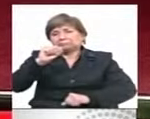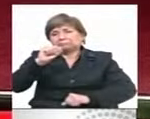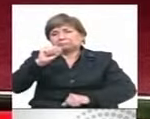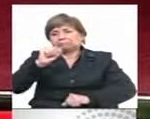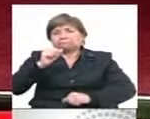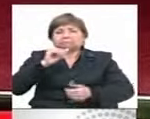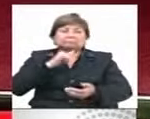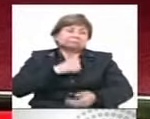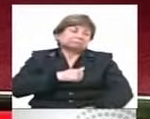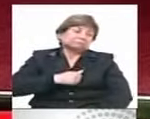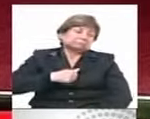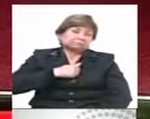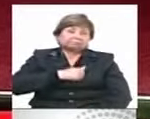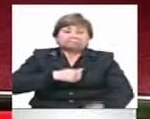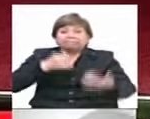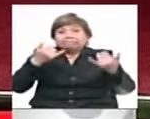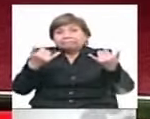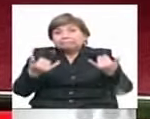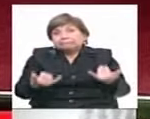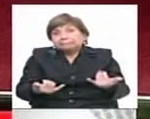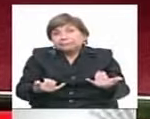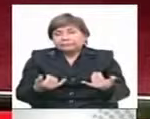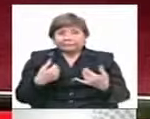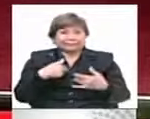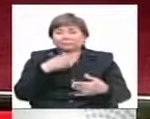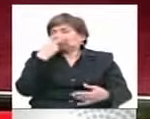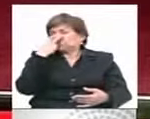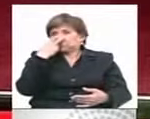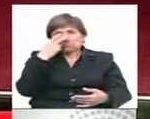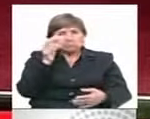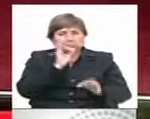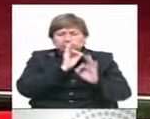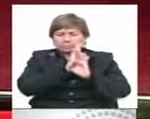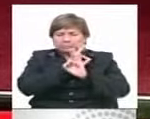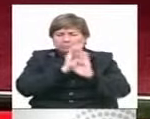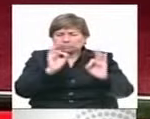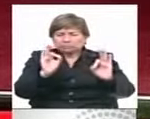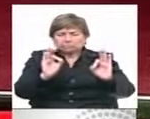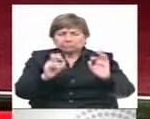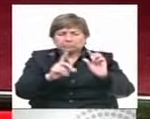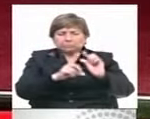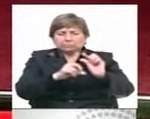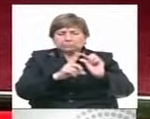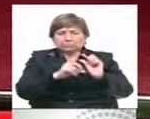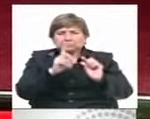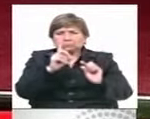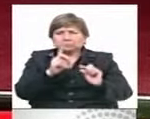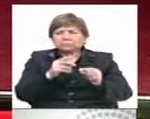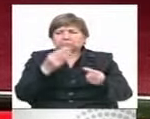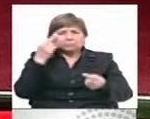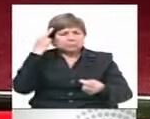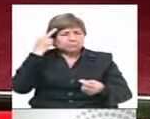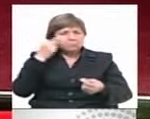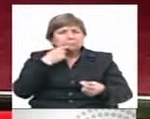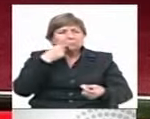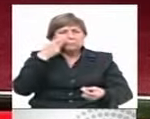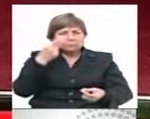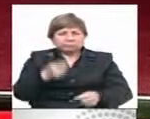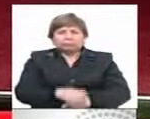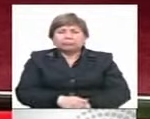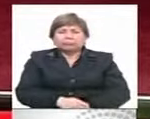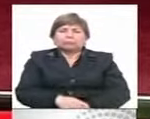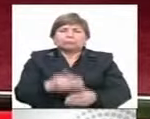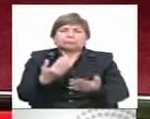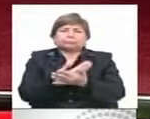y lamentablemente el día de hoy no hemos visto ni una sola palabra sobre eso. Por ello yo le digo al